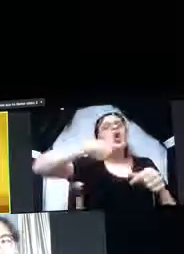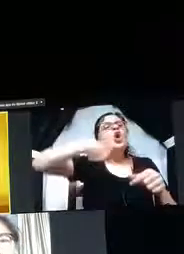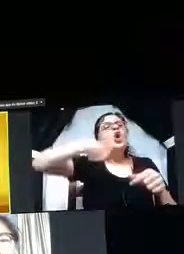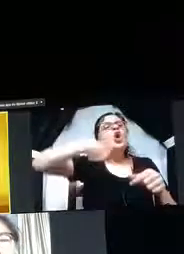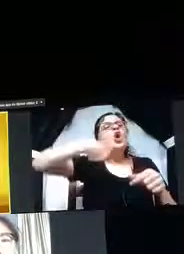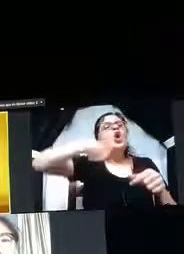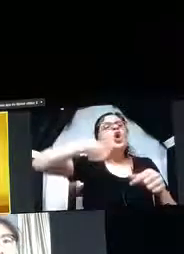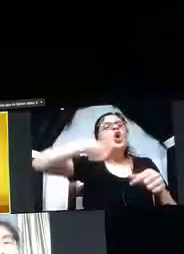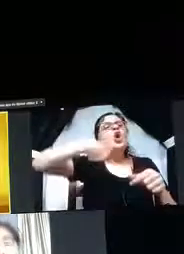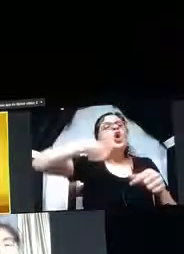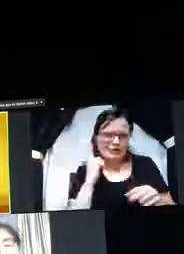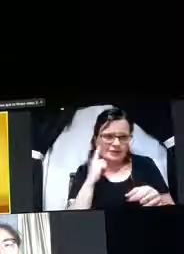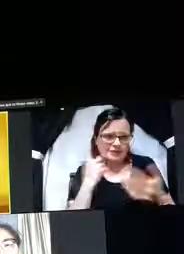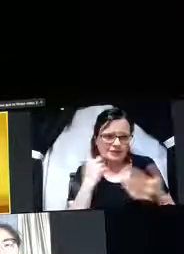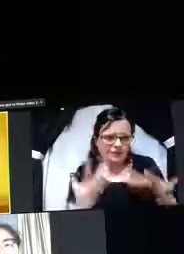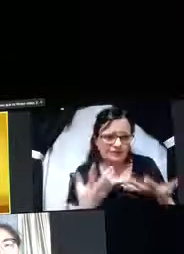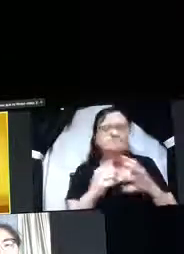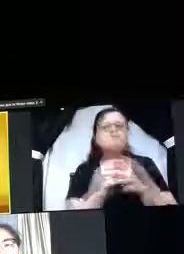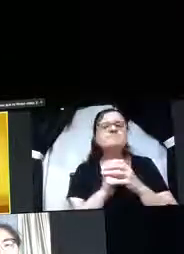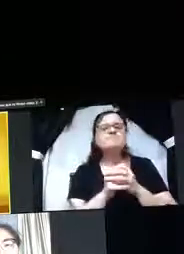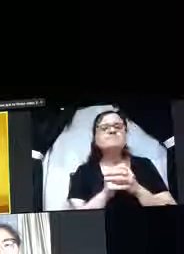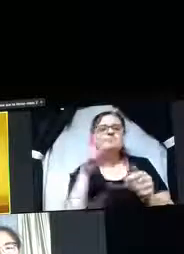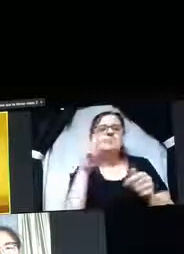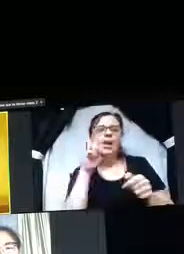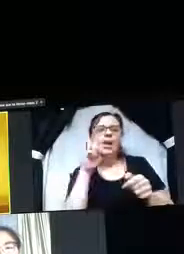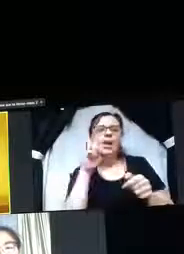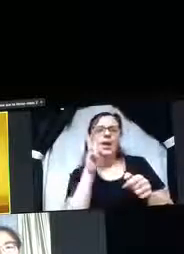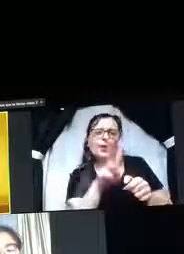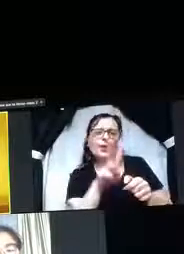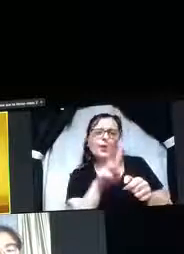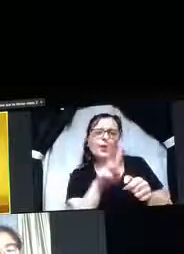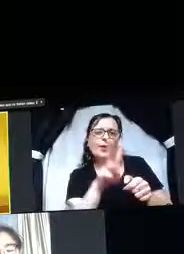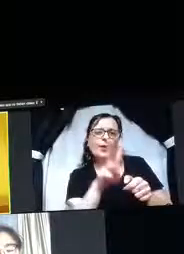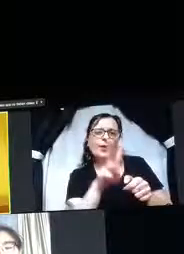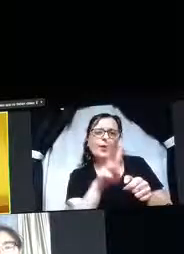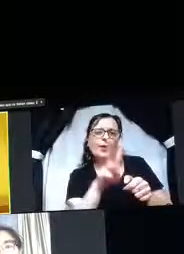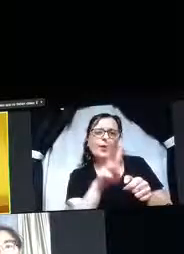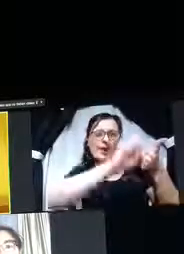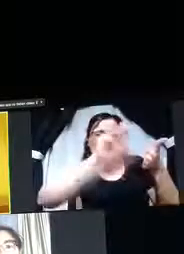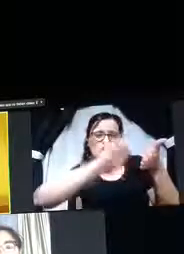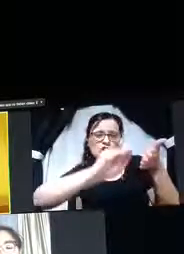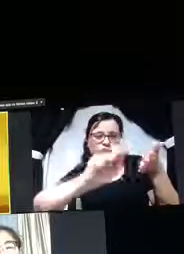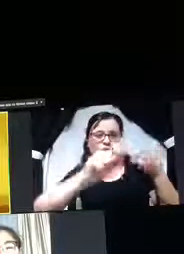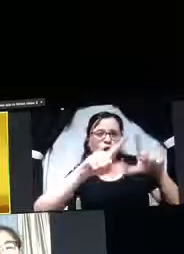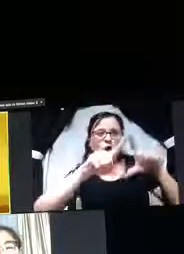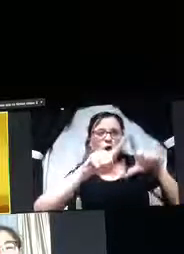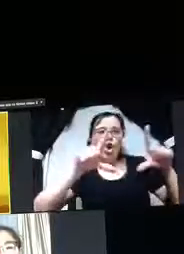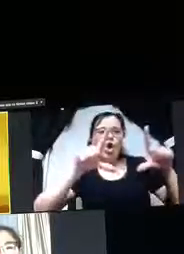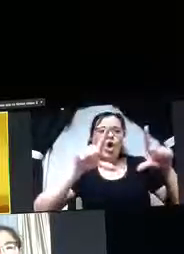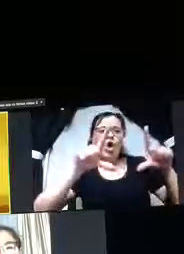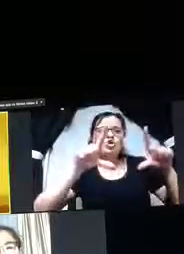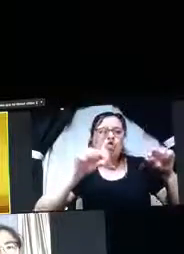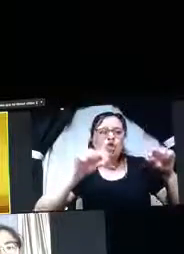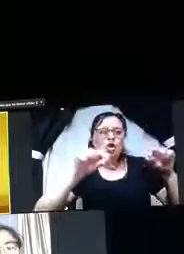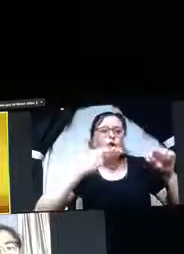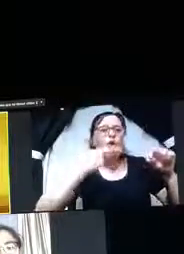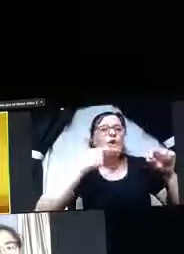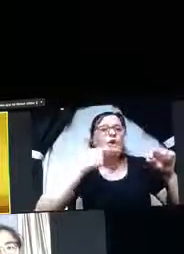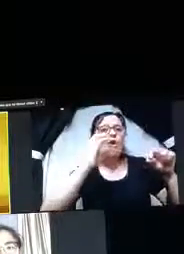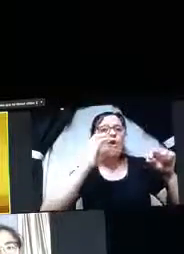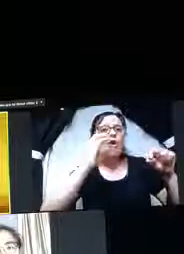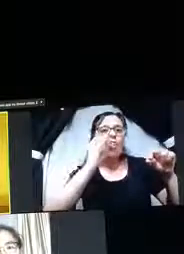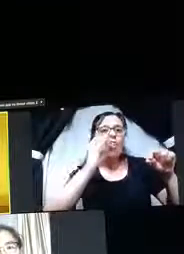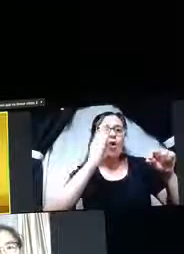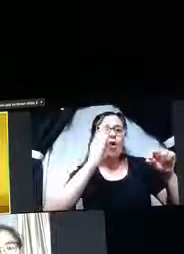hacemos nosotros oyentes para hacer que el sobre está sobre la mesa, está presentando en la misma palabra una